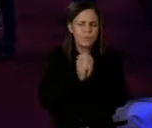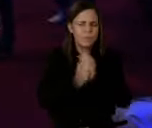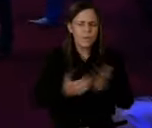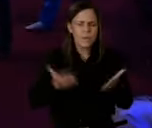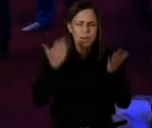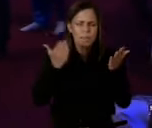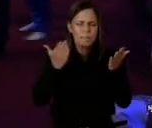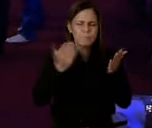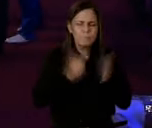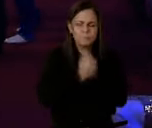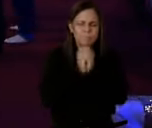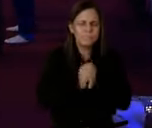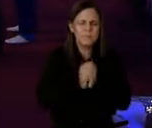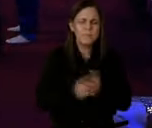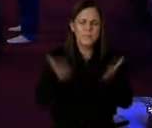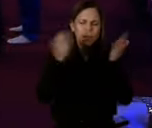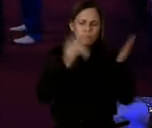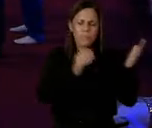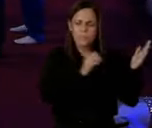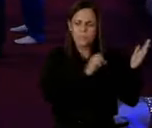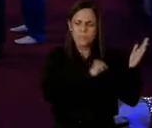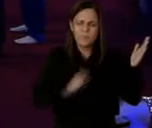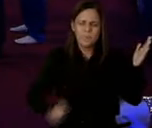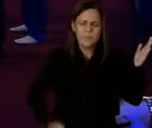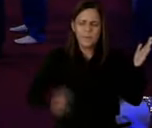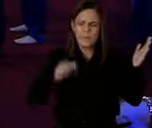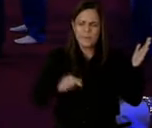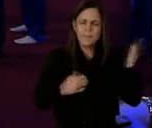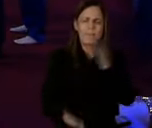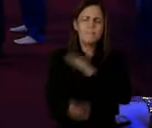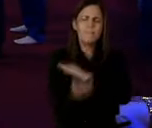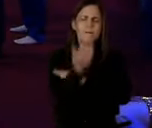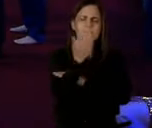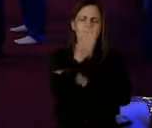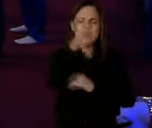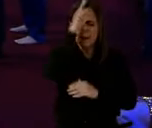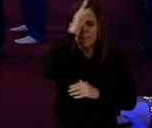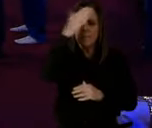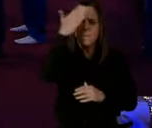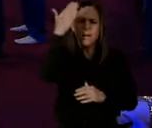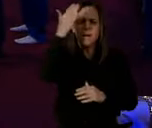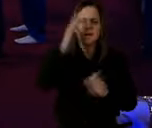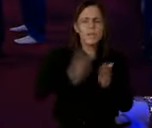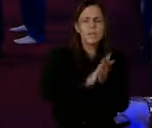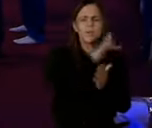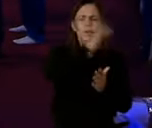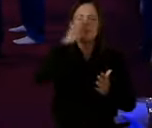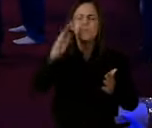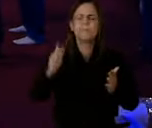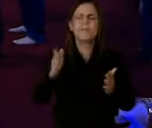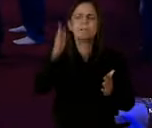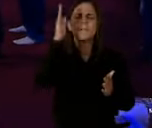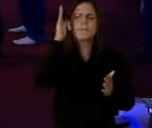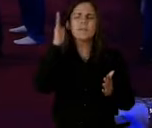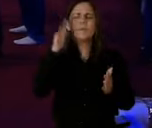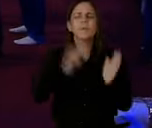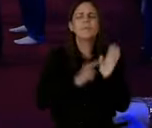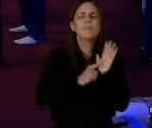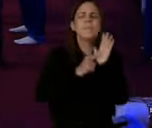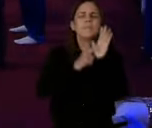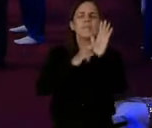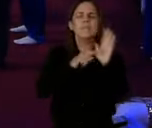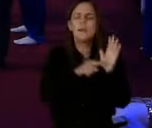Te adoramos, Señor, en esta mañana, Padre. Glorifícate, Dios. Te presentamos estas peticiones delante de tu